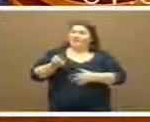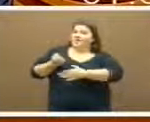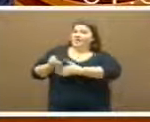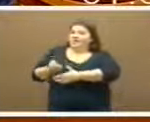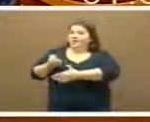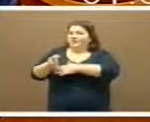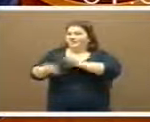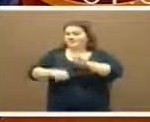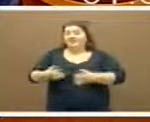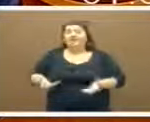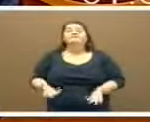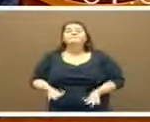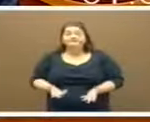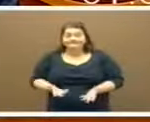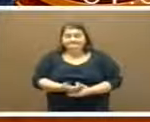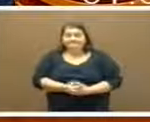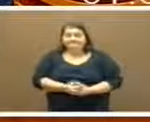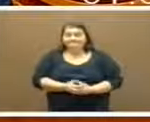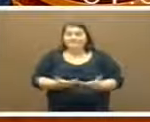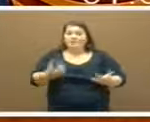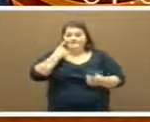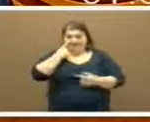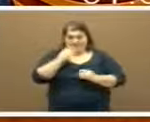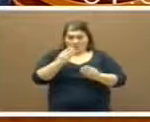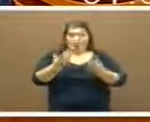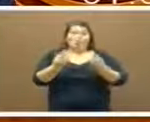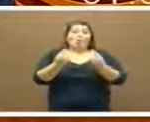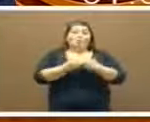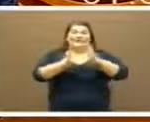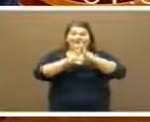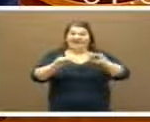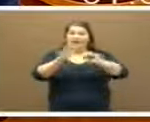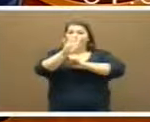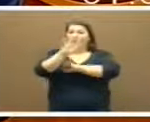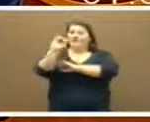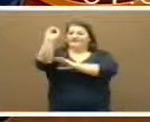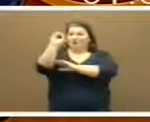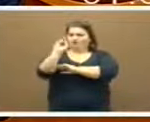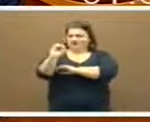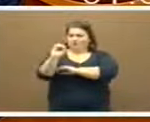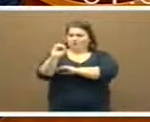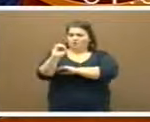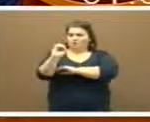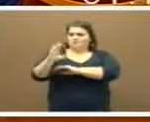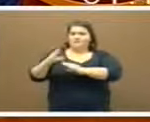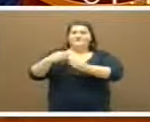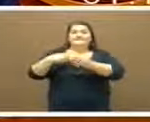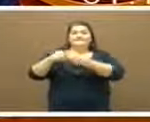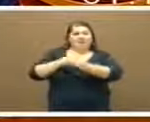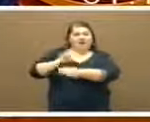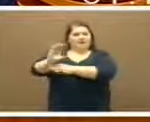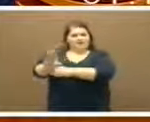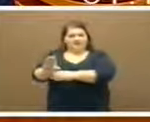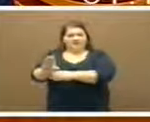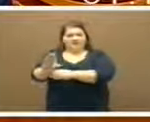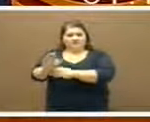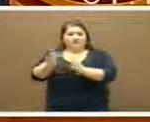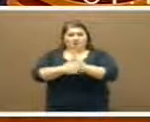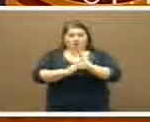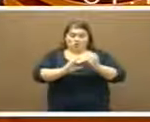Cámara. Con ello, pues mire, la Junta de Andalucía destina el 40% de aportación a los materiales, ahí donde su